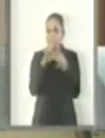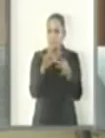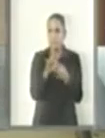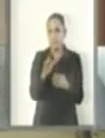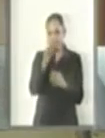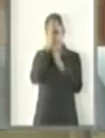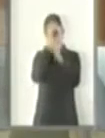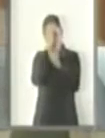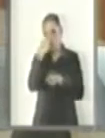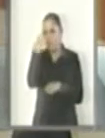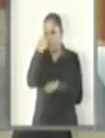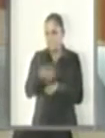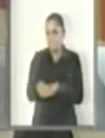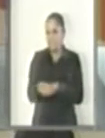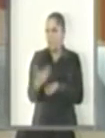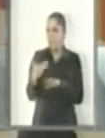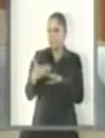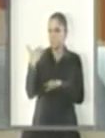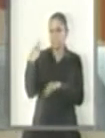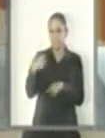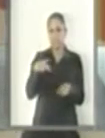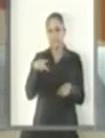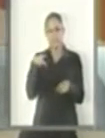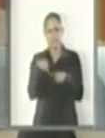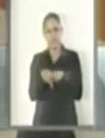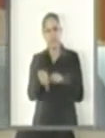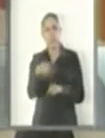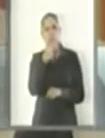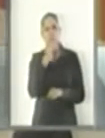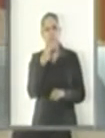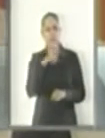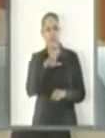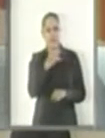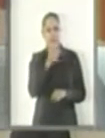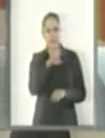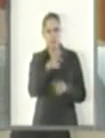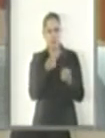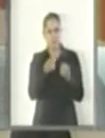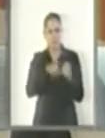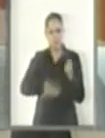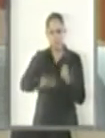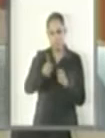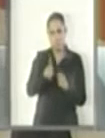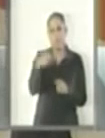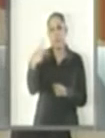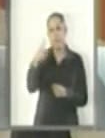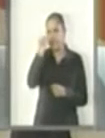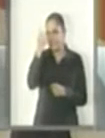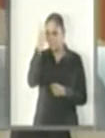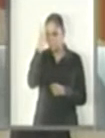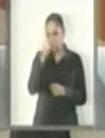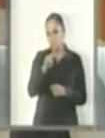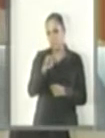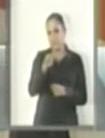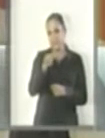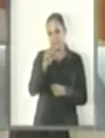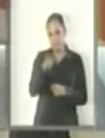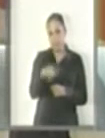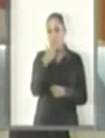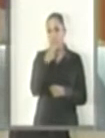condenar el asesinato del regidor de Coxatlán, San Luis Potosí, Lorenzo Hernández